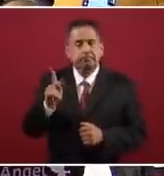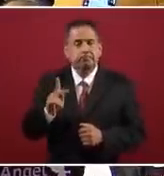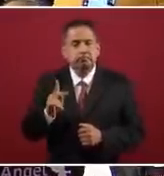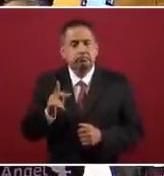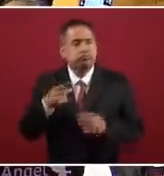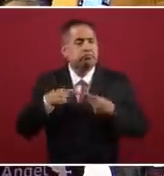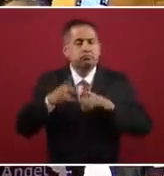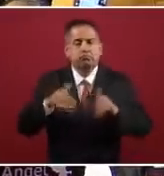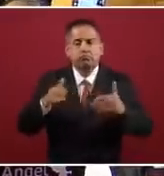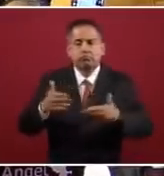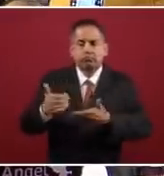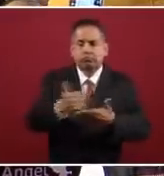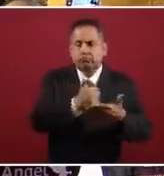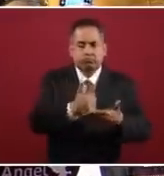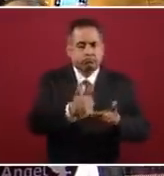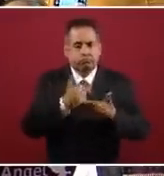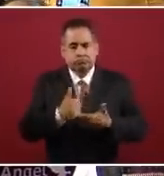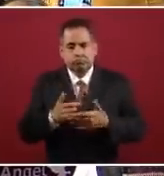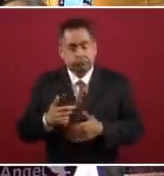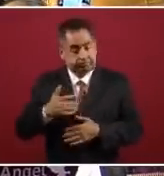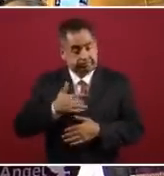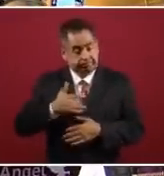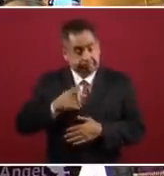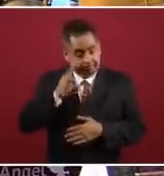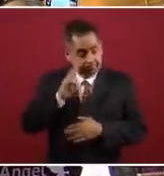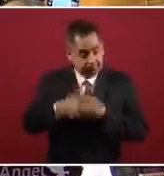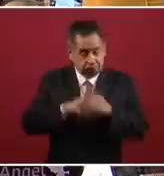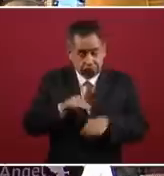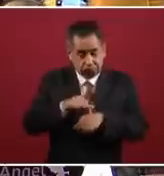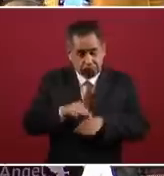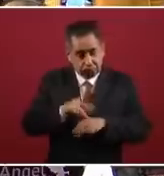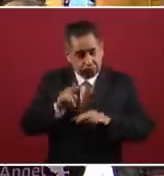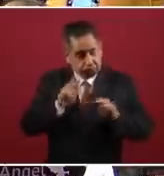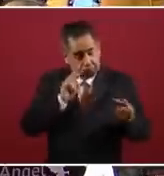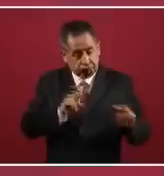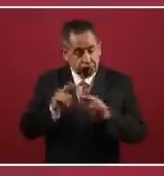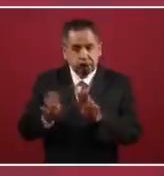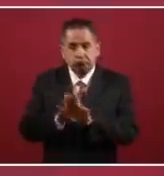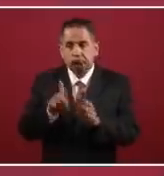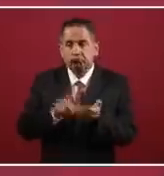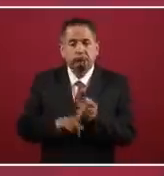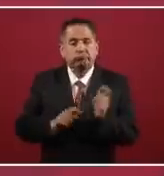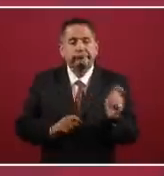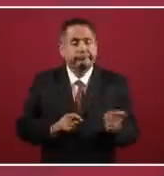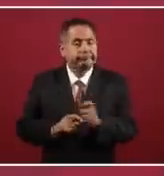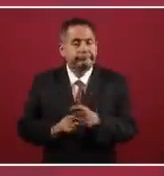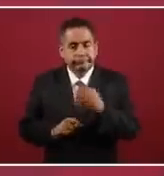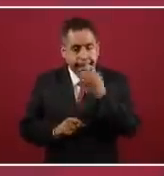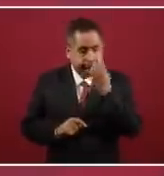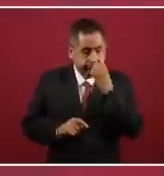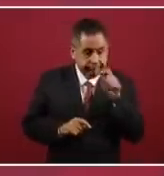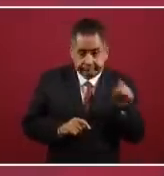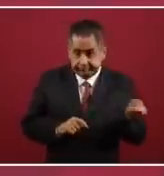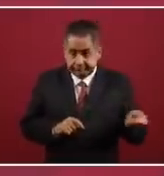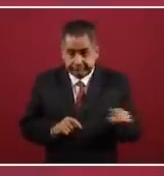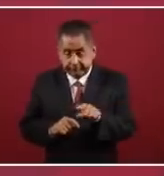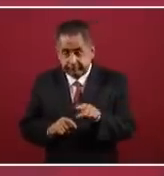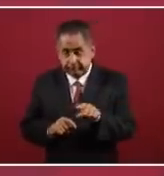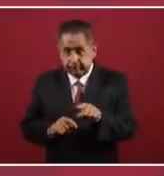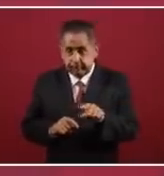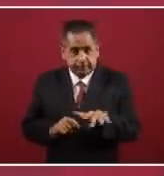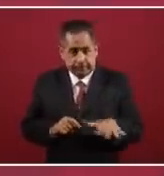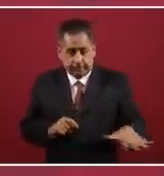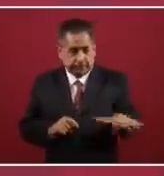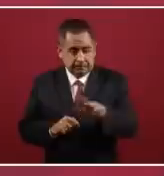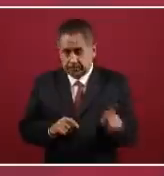ayude la gente. A mí me ha tocado ver cómo en una escuela en el medio